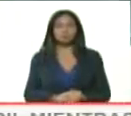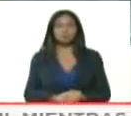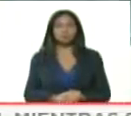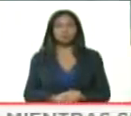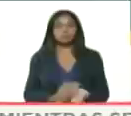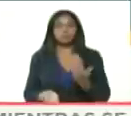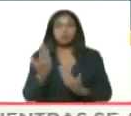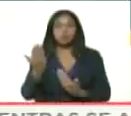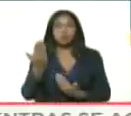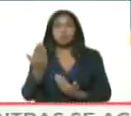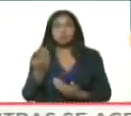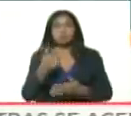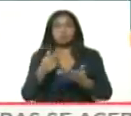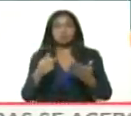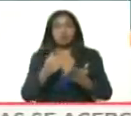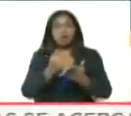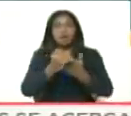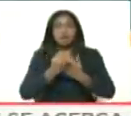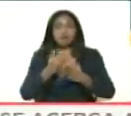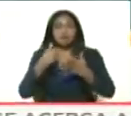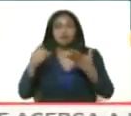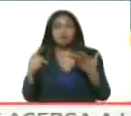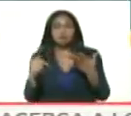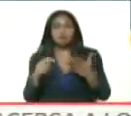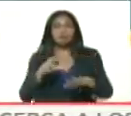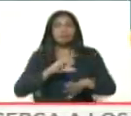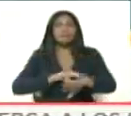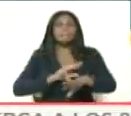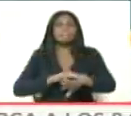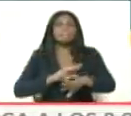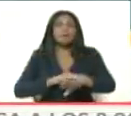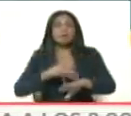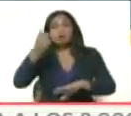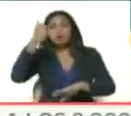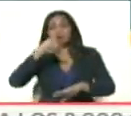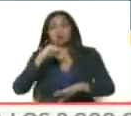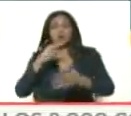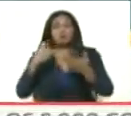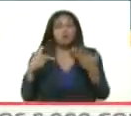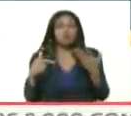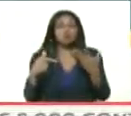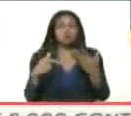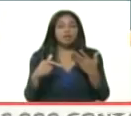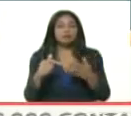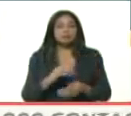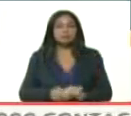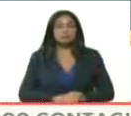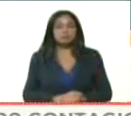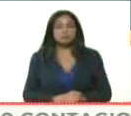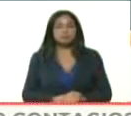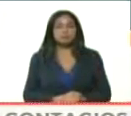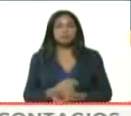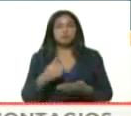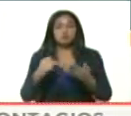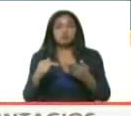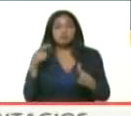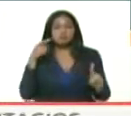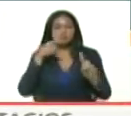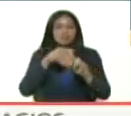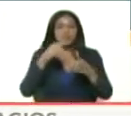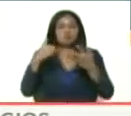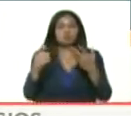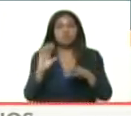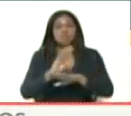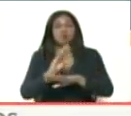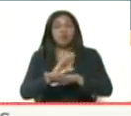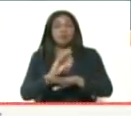un importante suministro de materiales médicos quirúrgicos concentrados principalmente en material de